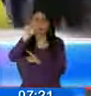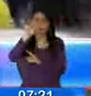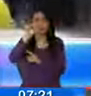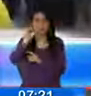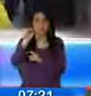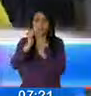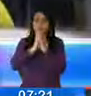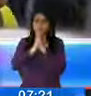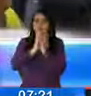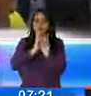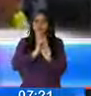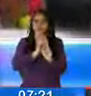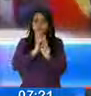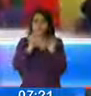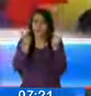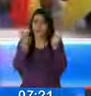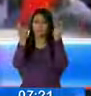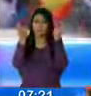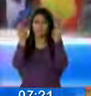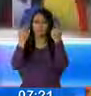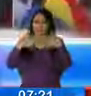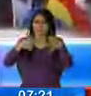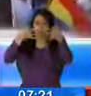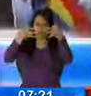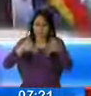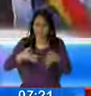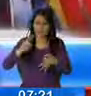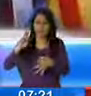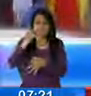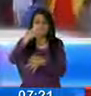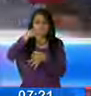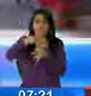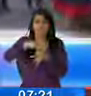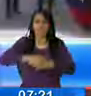la entrega de resultados y se reconozca oficialmente la segunda vuelta.